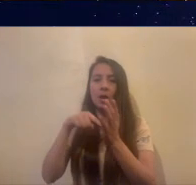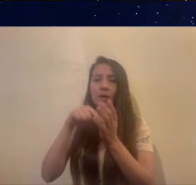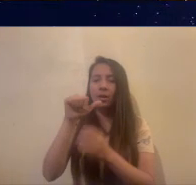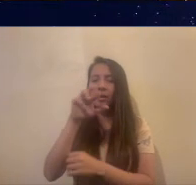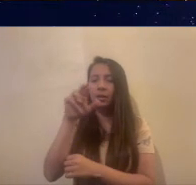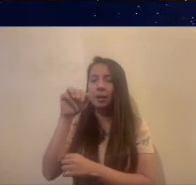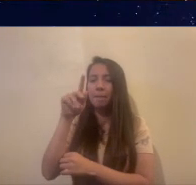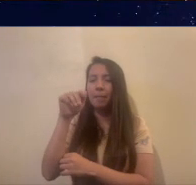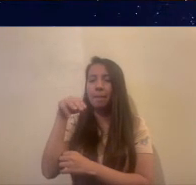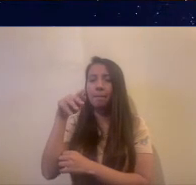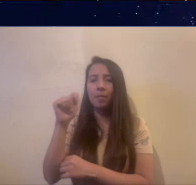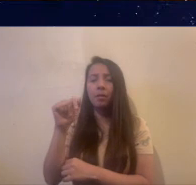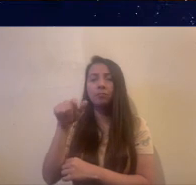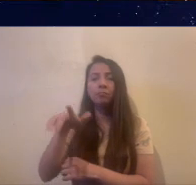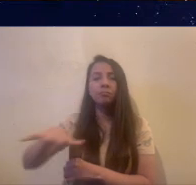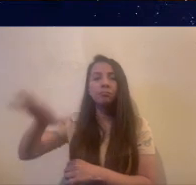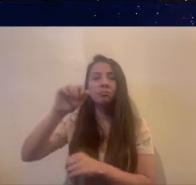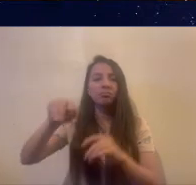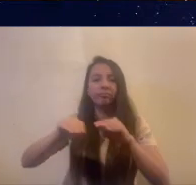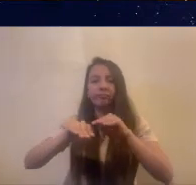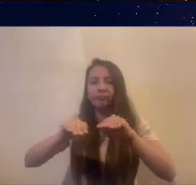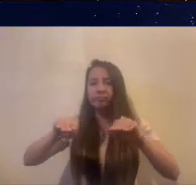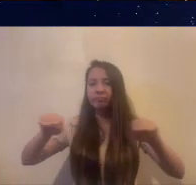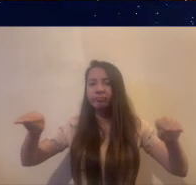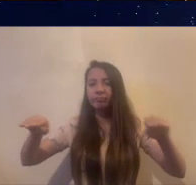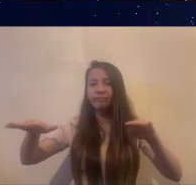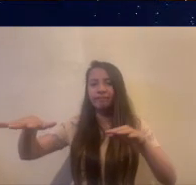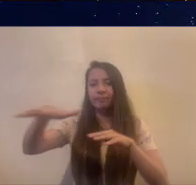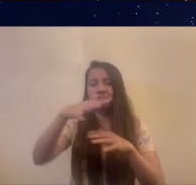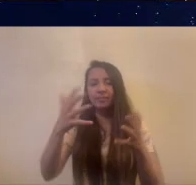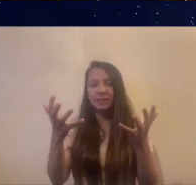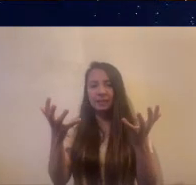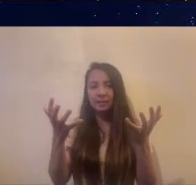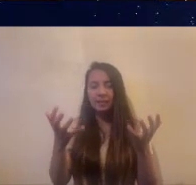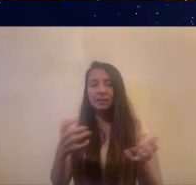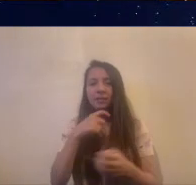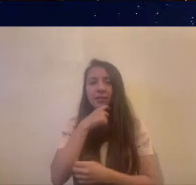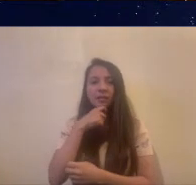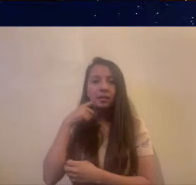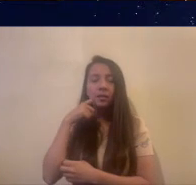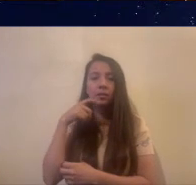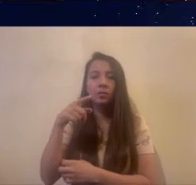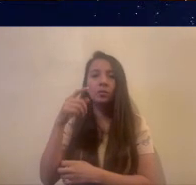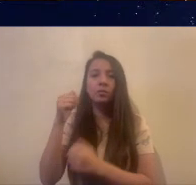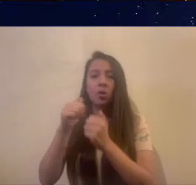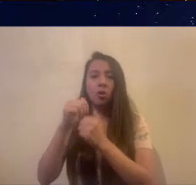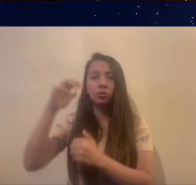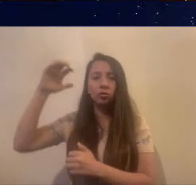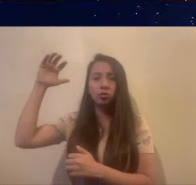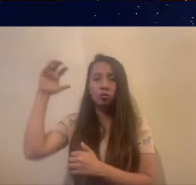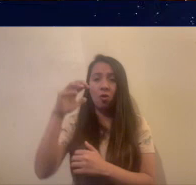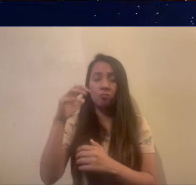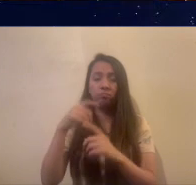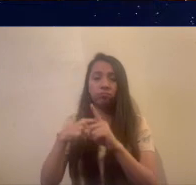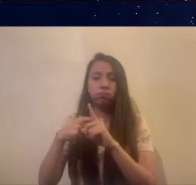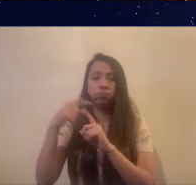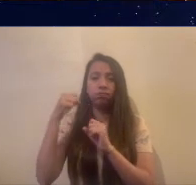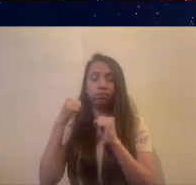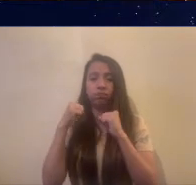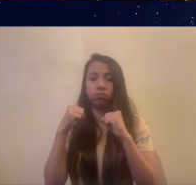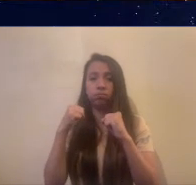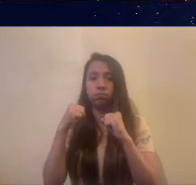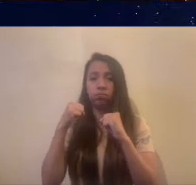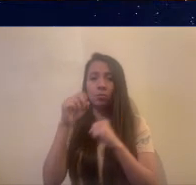Abrapampa, es un lugar desértico, con una radiación solar UVB muy